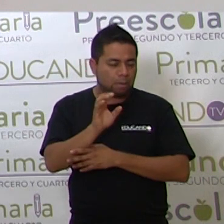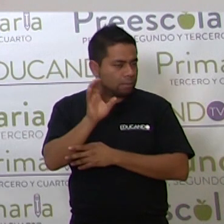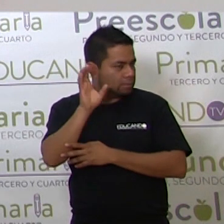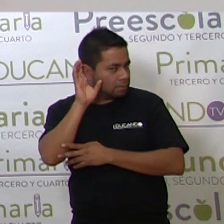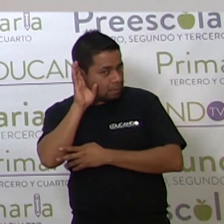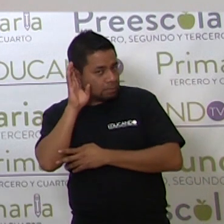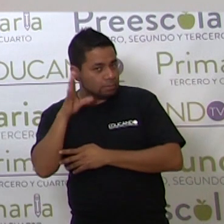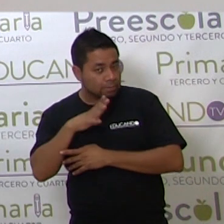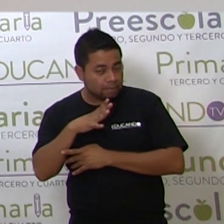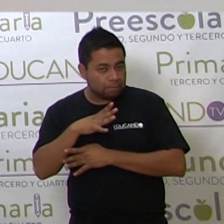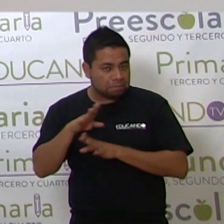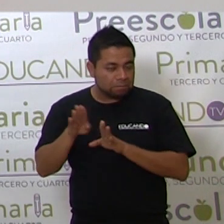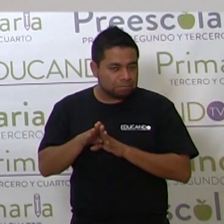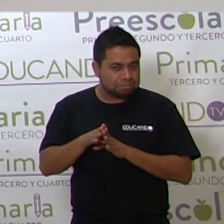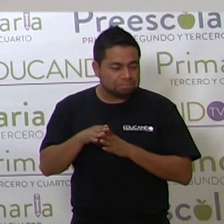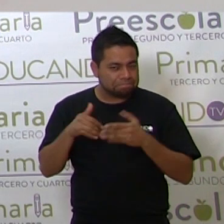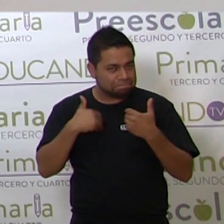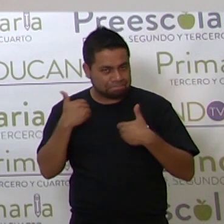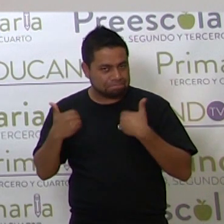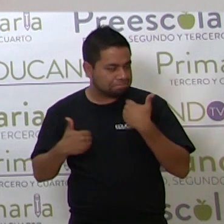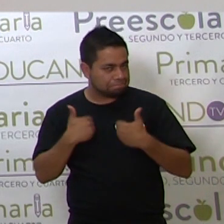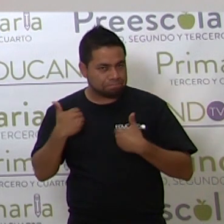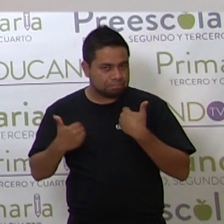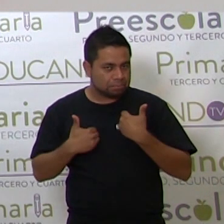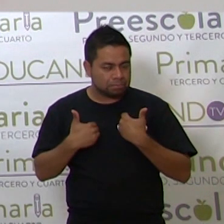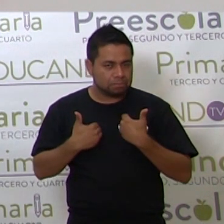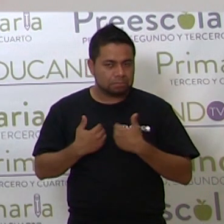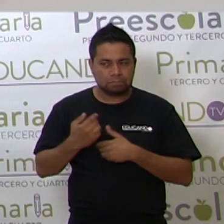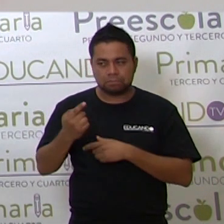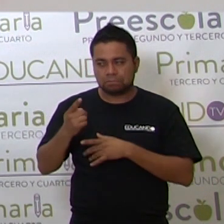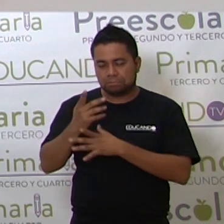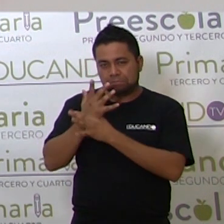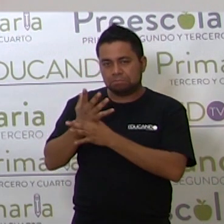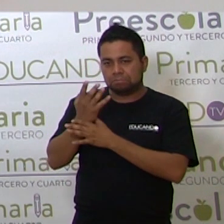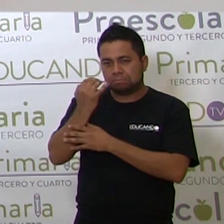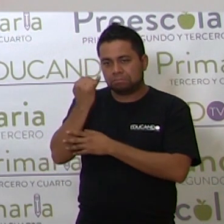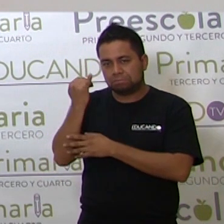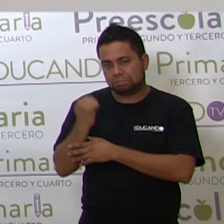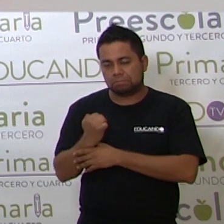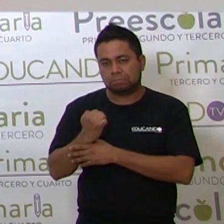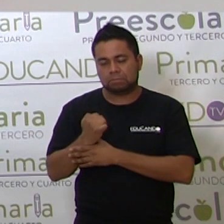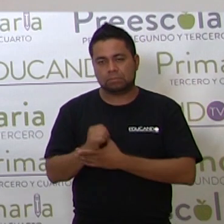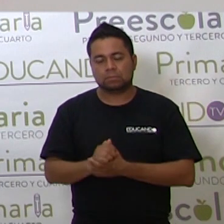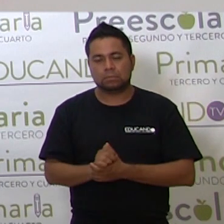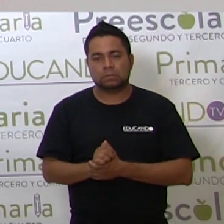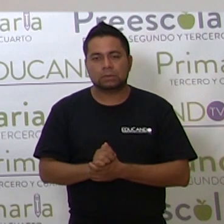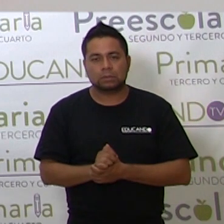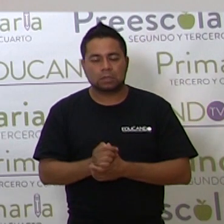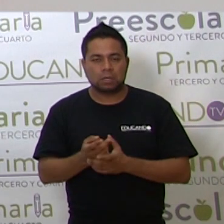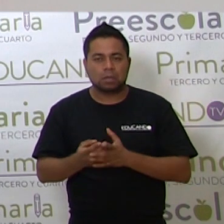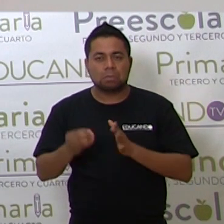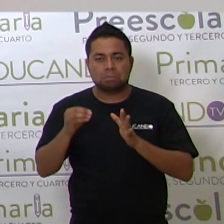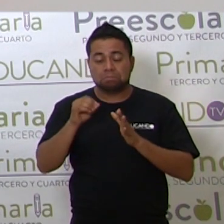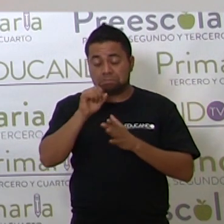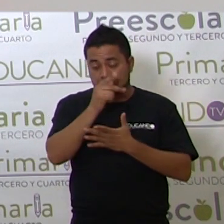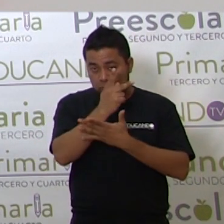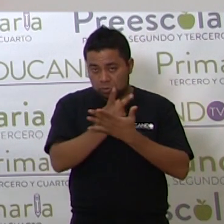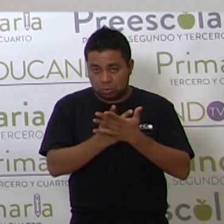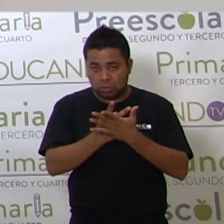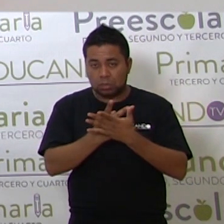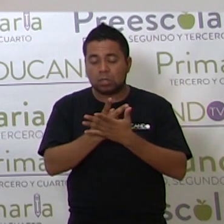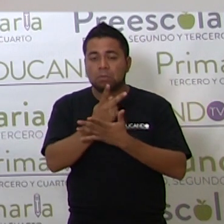son de entretenimiento la gran mayoría nos dice que si los programas que escucha a su vez son